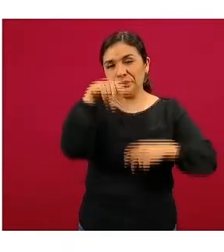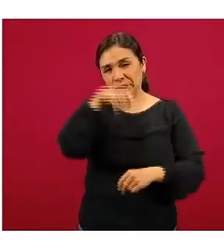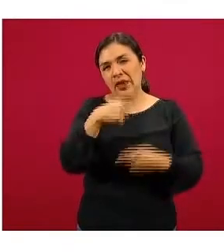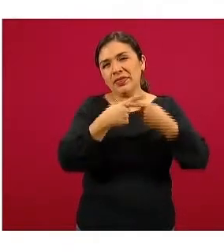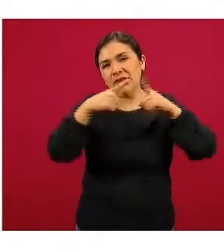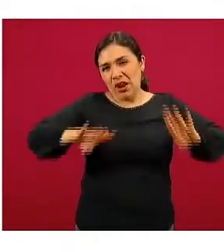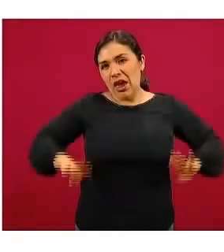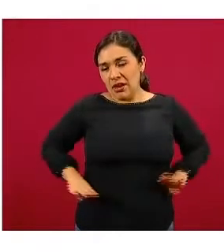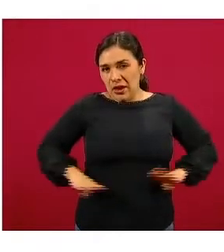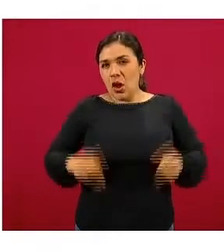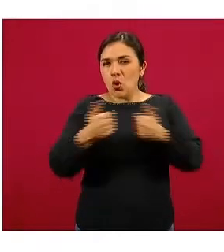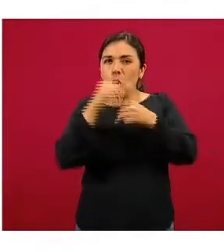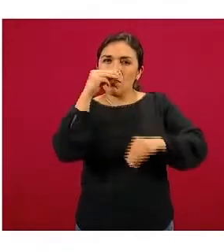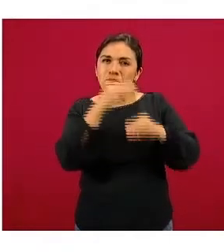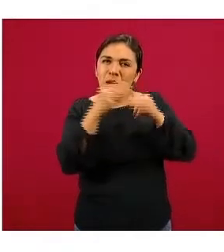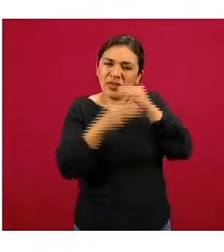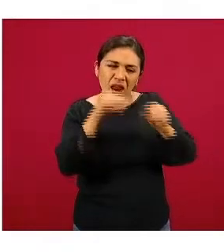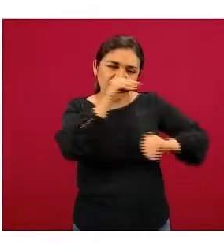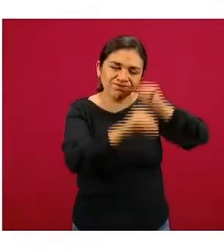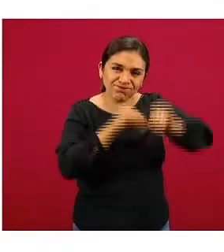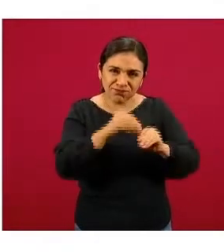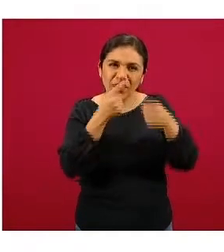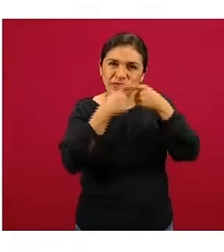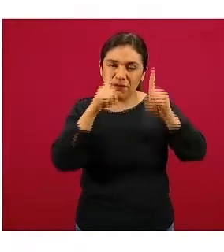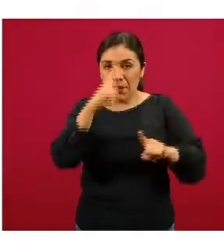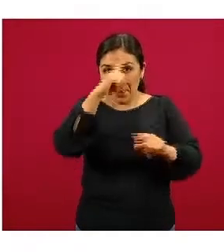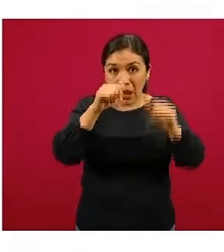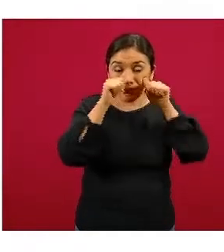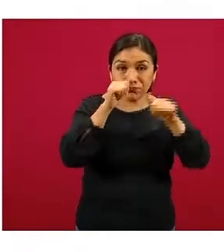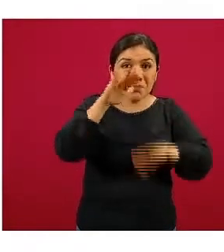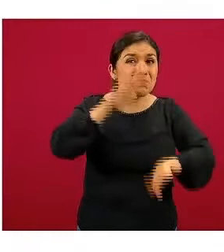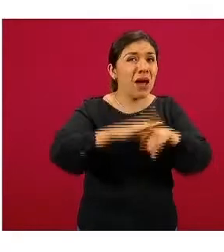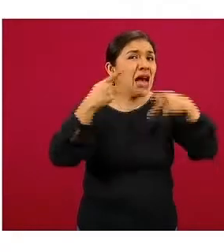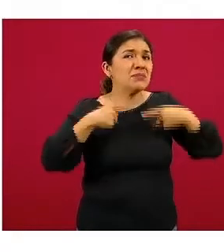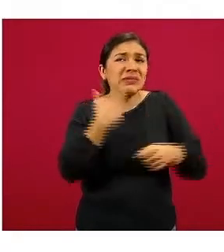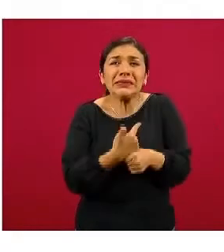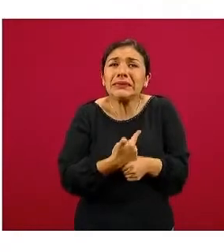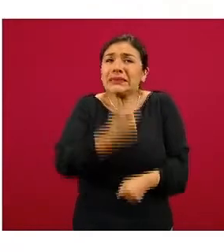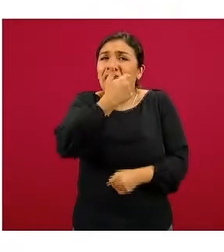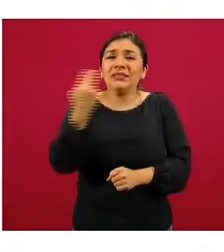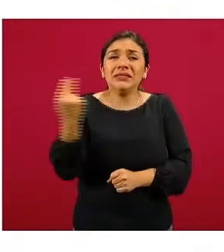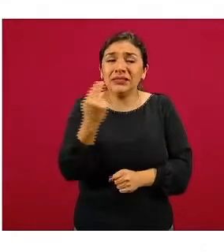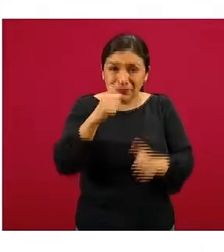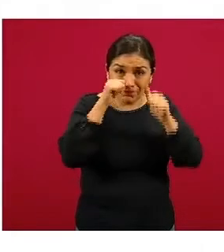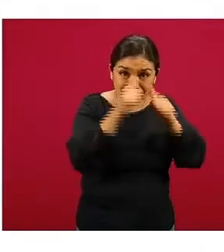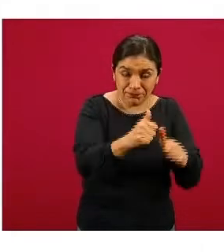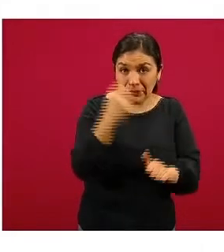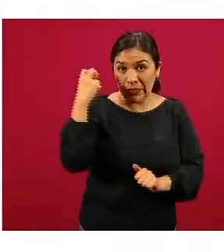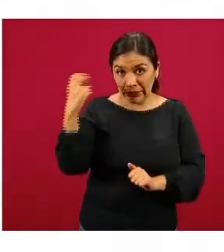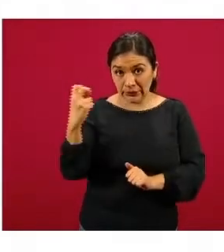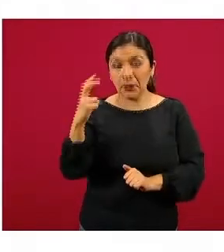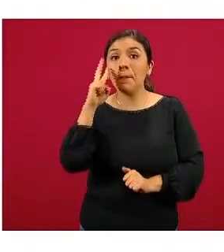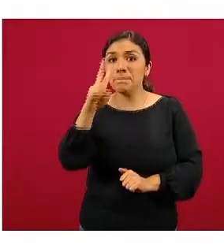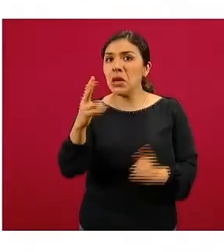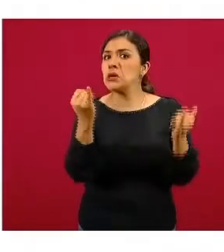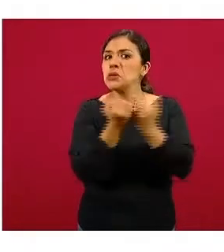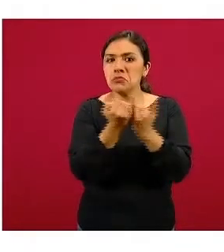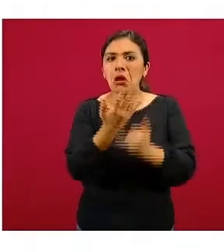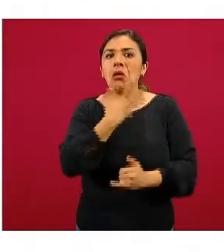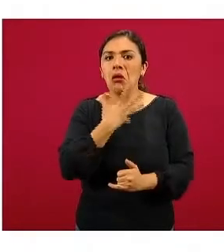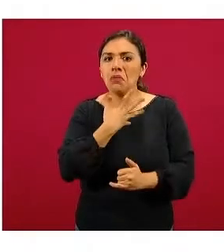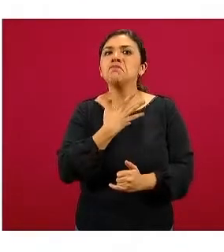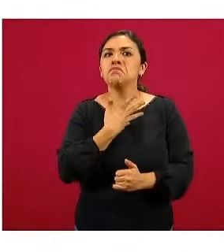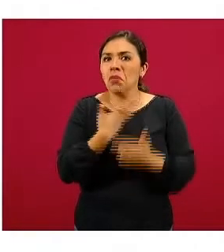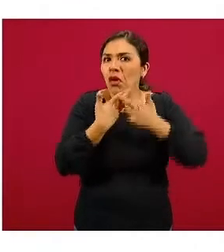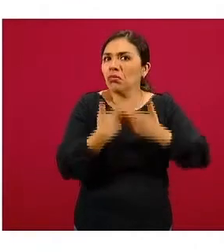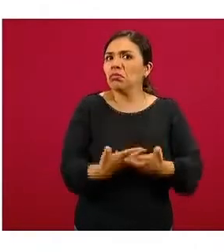multidisciplinario e insumos y equipamiento para poder atender a los casos más críticos de la enfermedad. Aquí también hemos tenido una muy